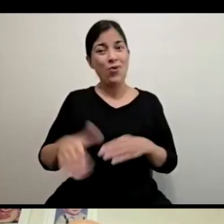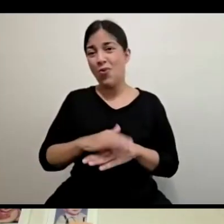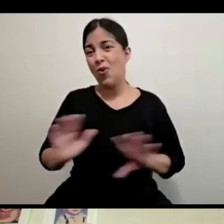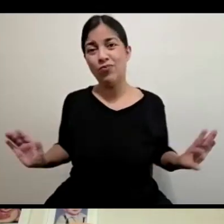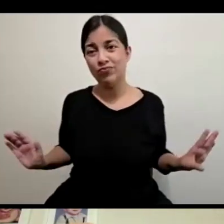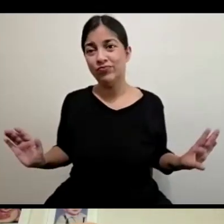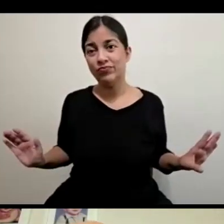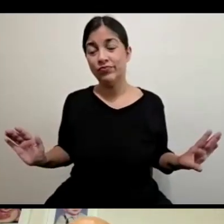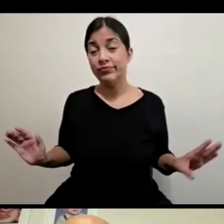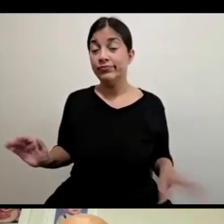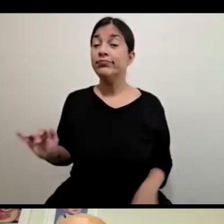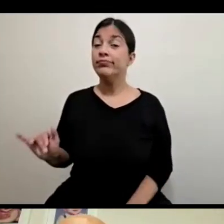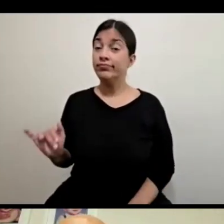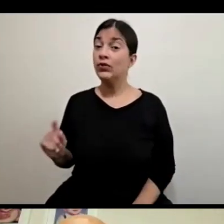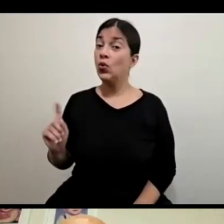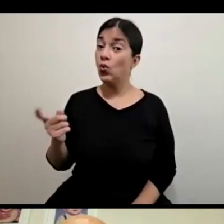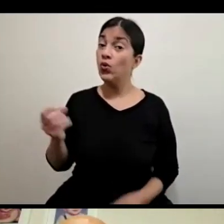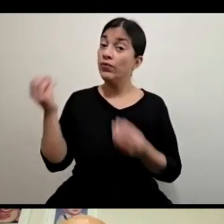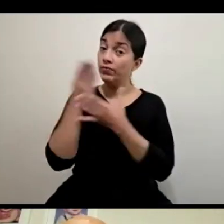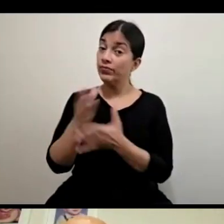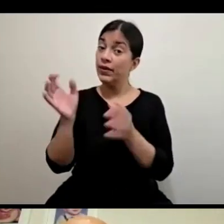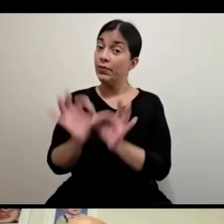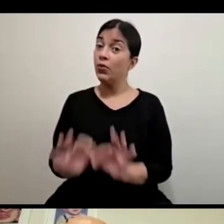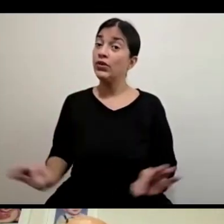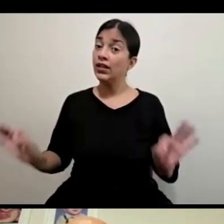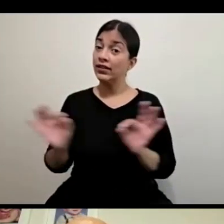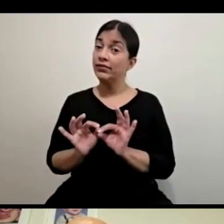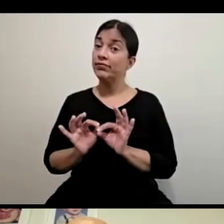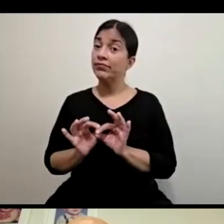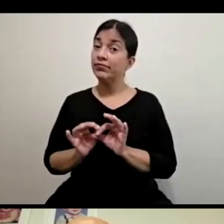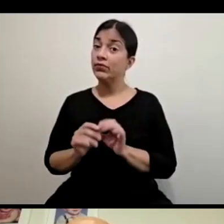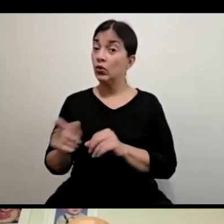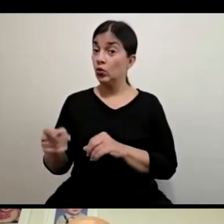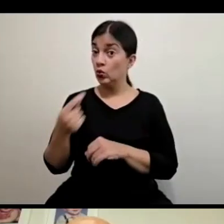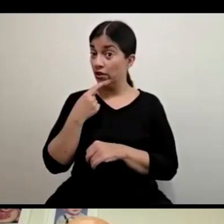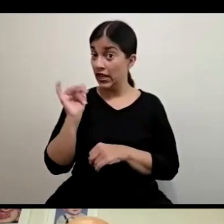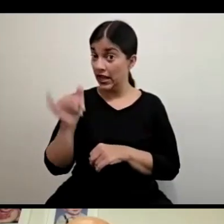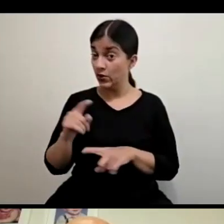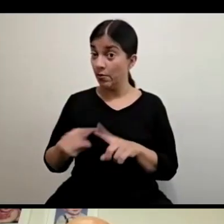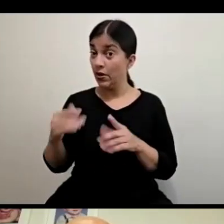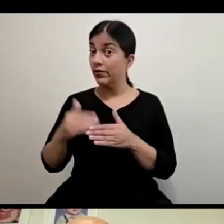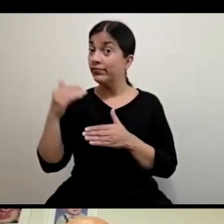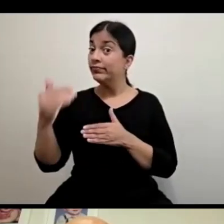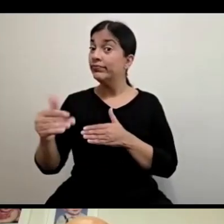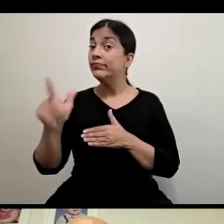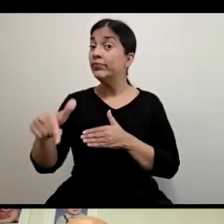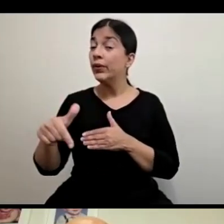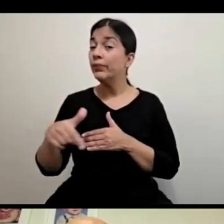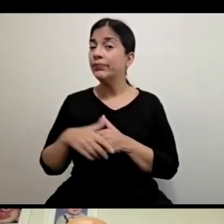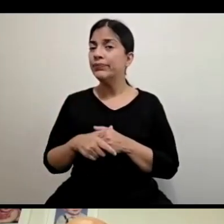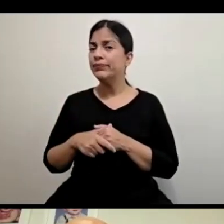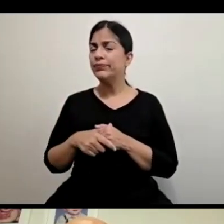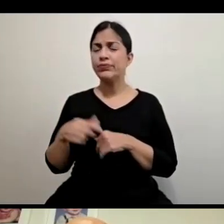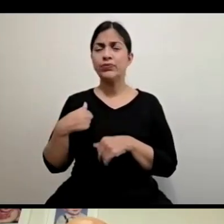de hecho hay un detalle importante que tú estás diciendo eso, pero después más tarde, no sé